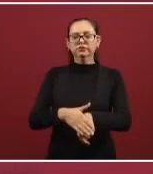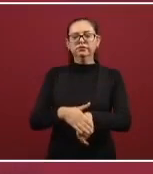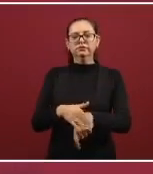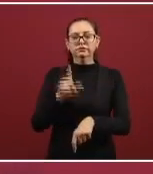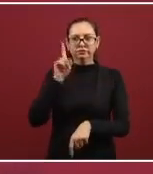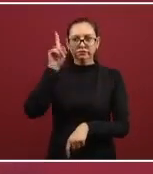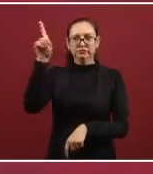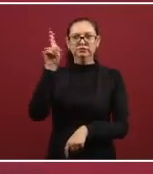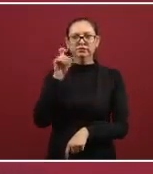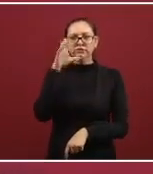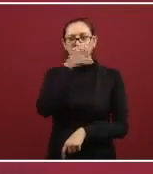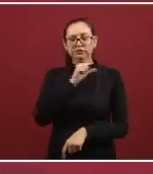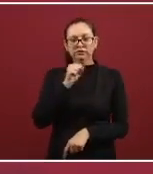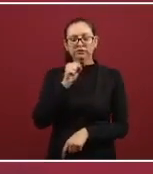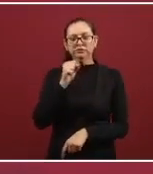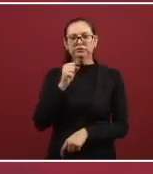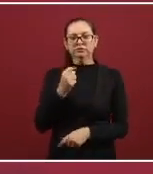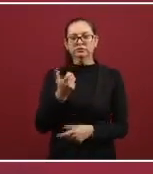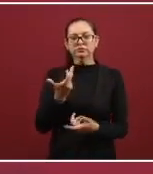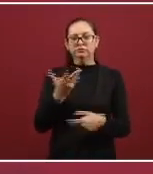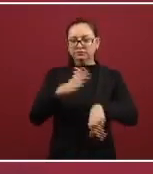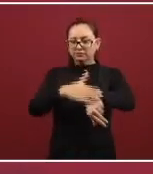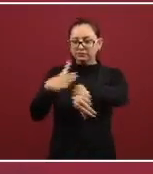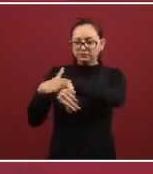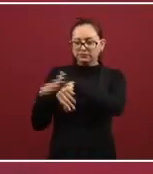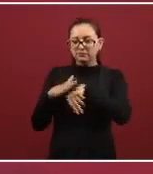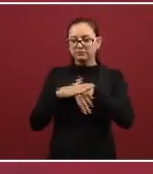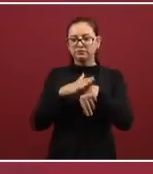Aguascalientes para que